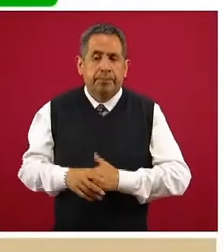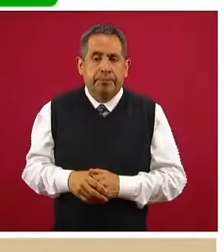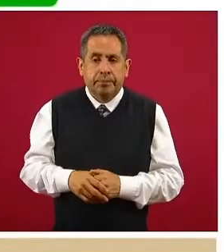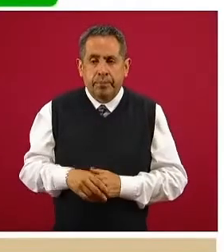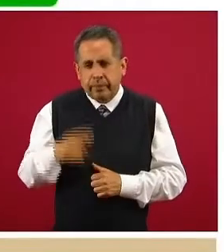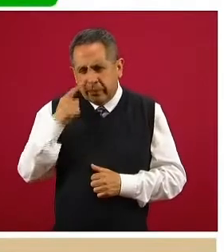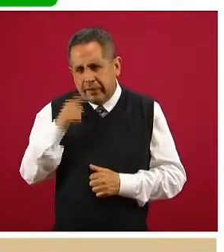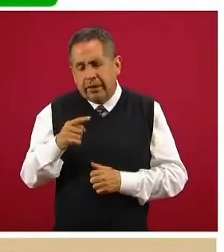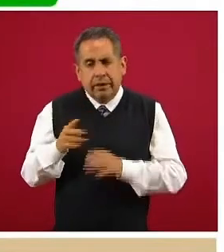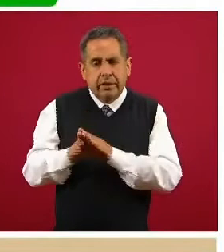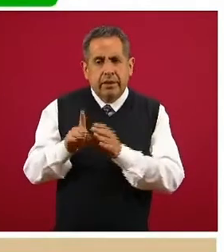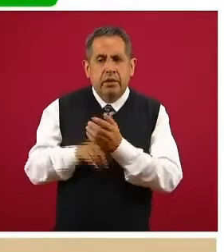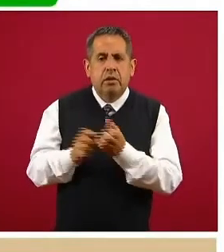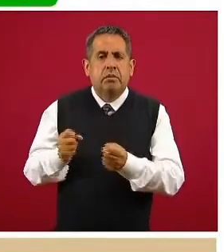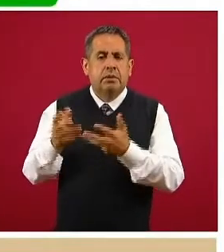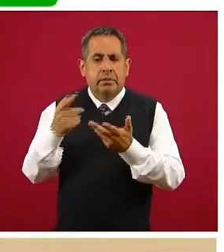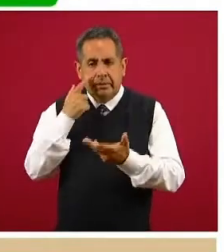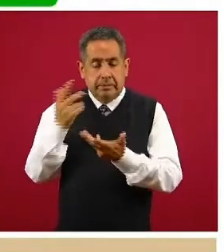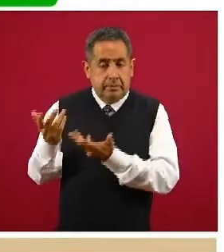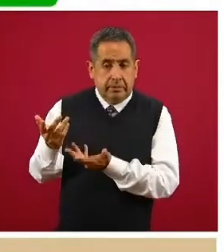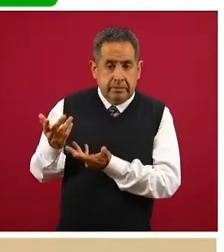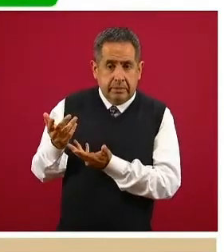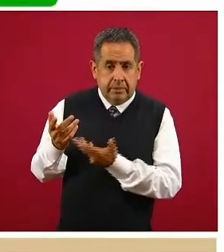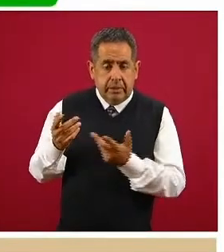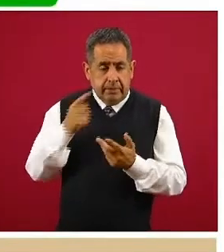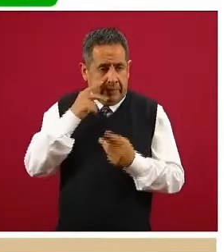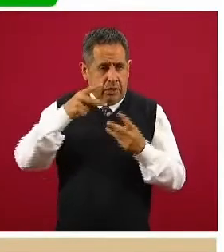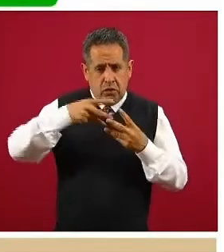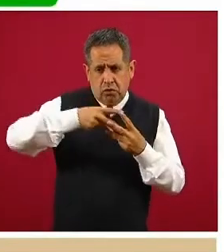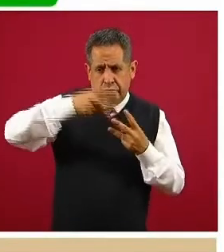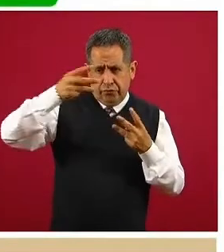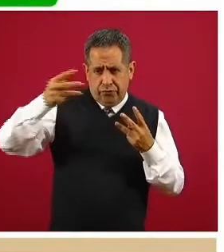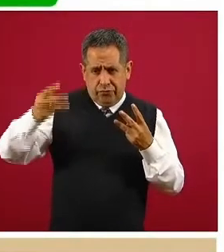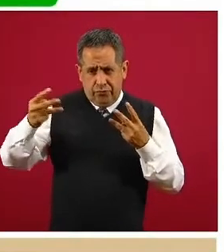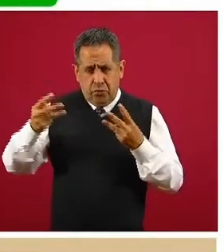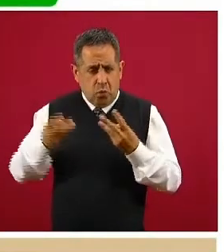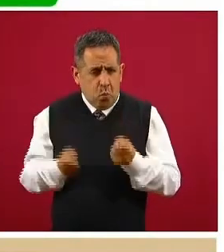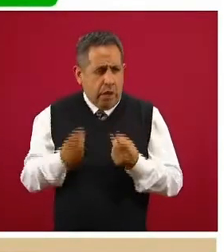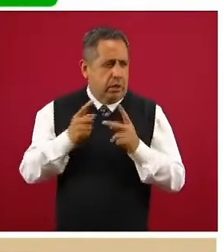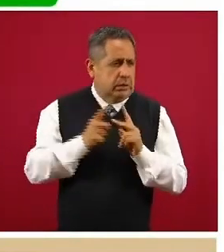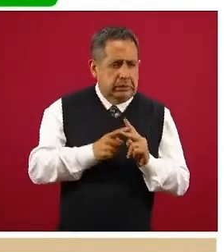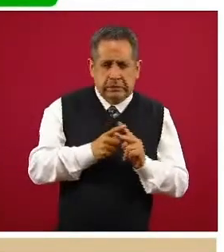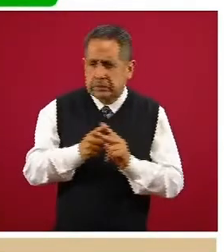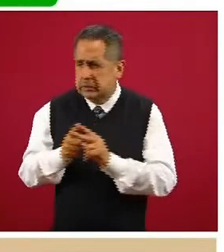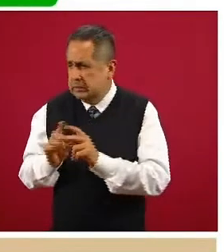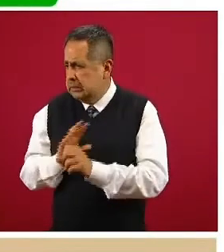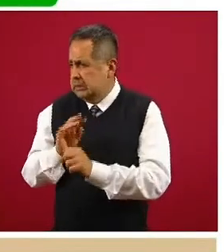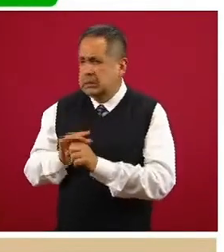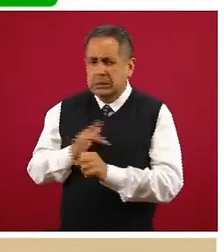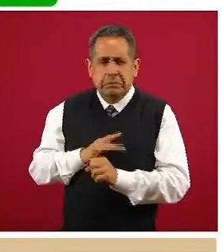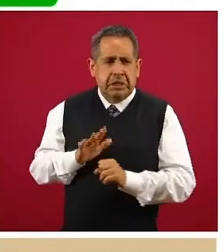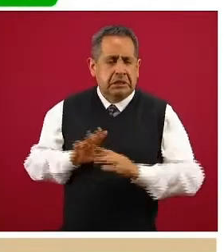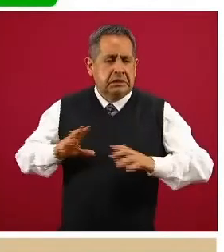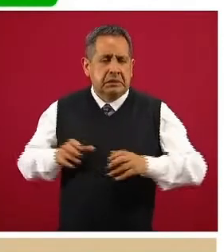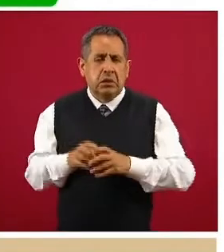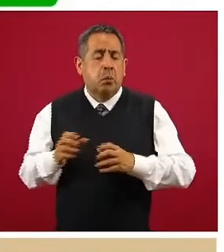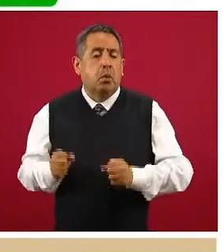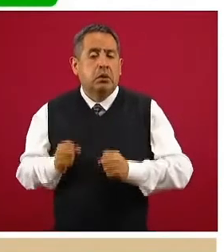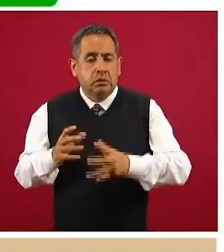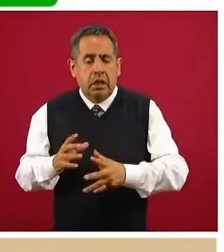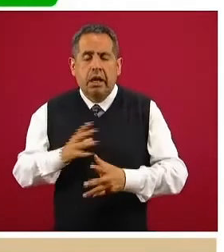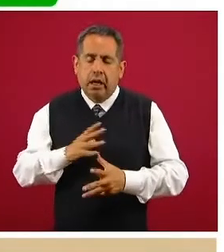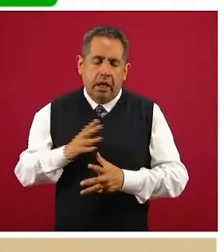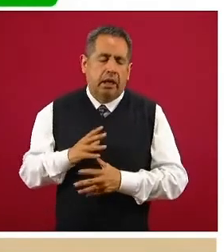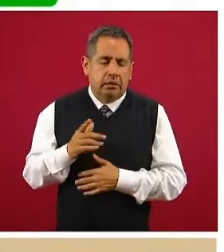el comportamiento de la epidemia en relación a estos casos estimados en México y, lógicamente,